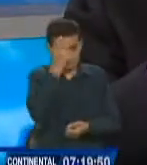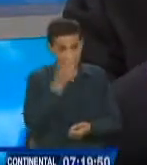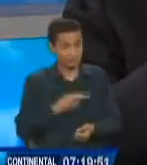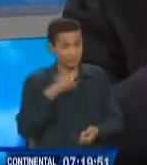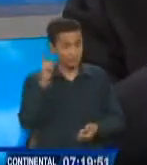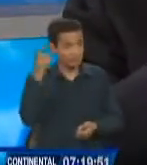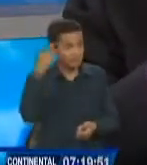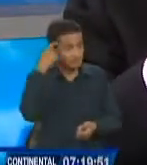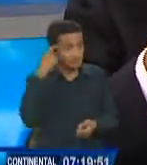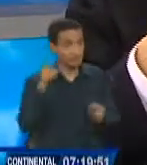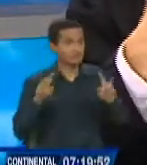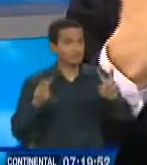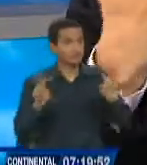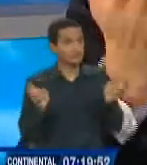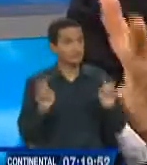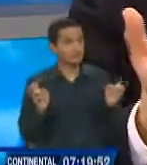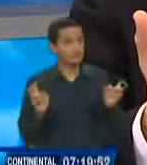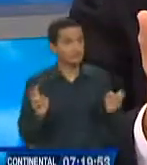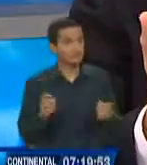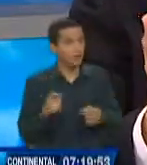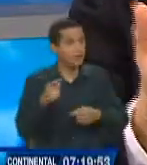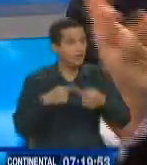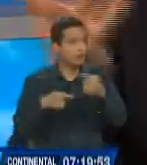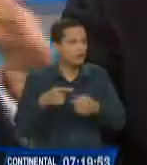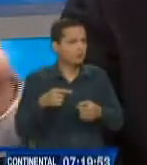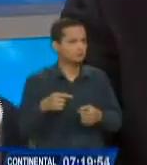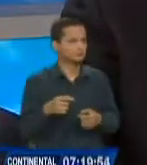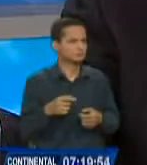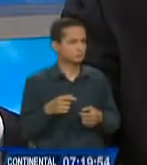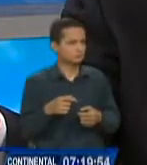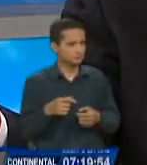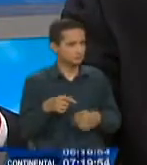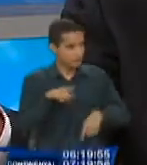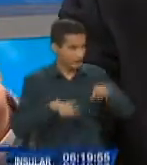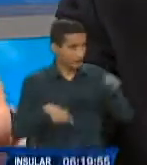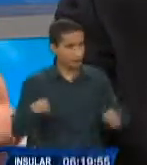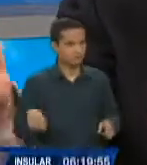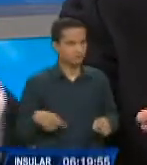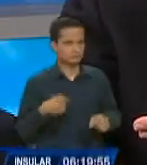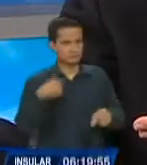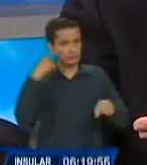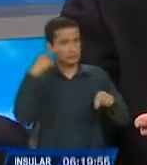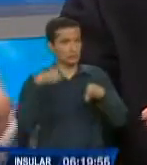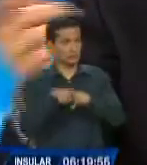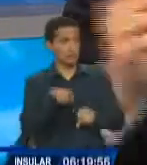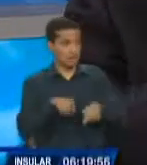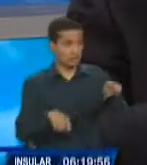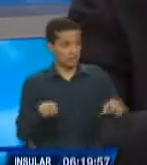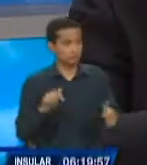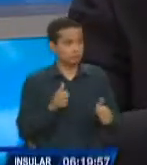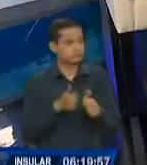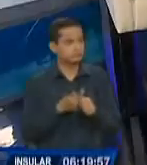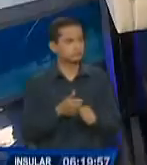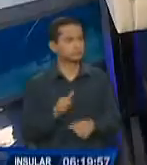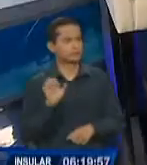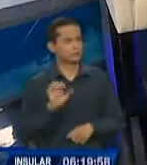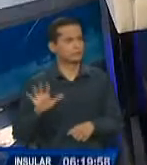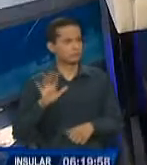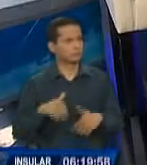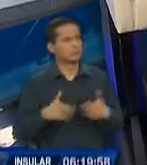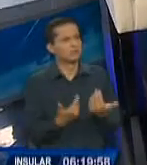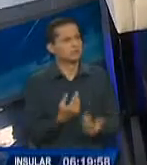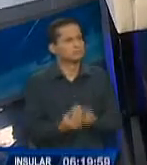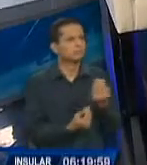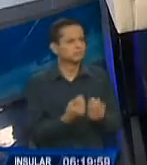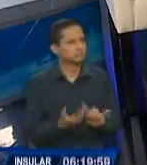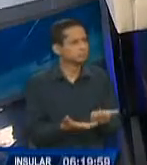las salvaguardias multilaterales cuando tenemos un acuerdo comercial a puertas, sobre todo con Europa? Usted dice bien,